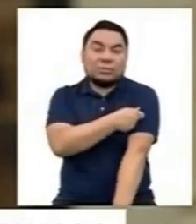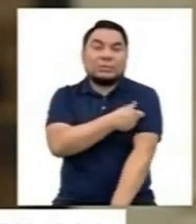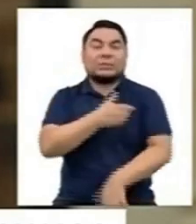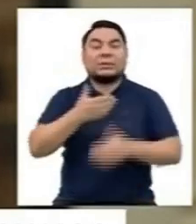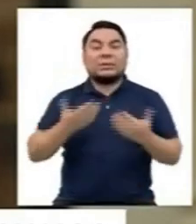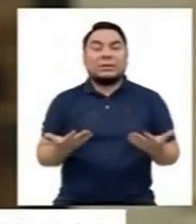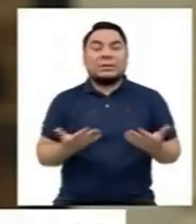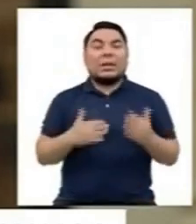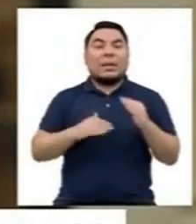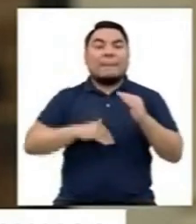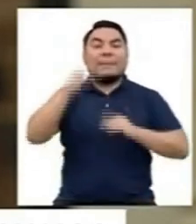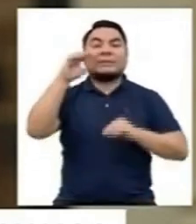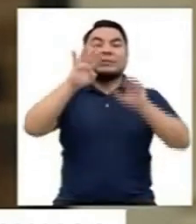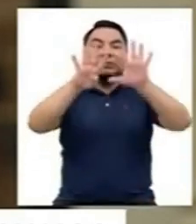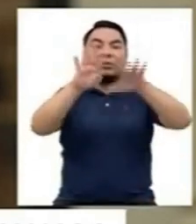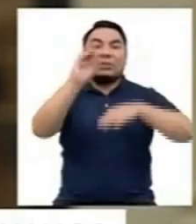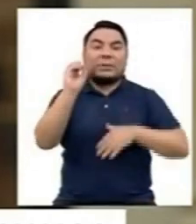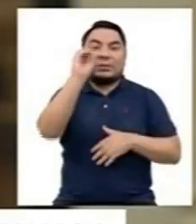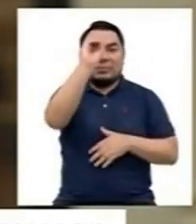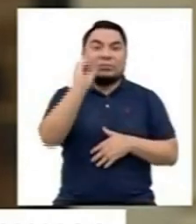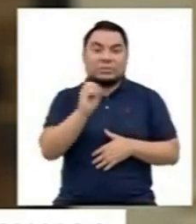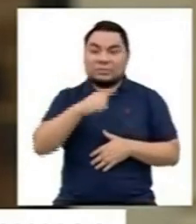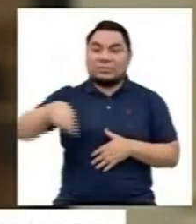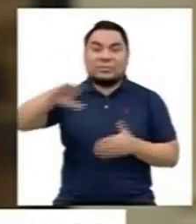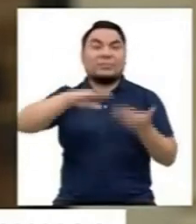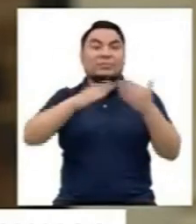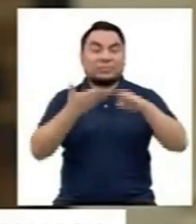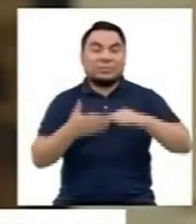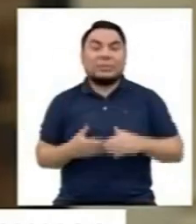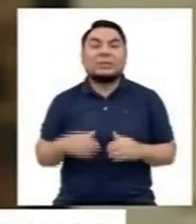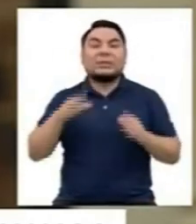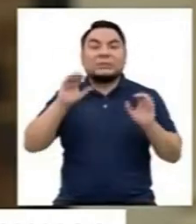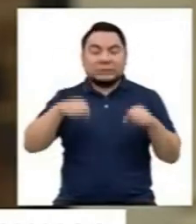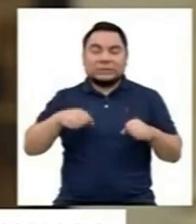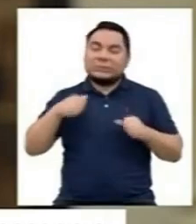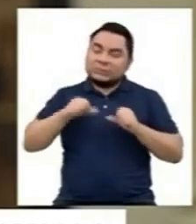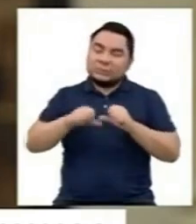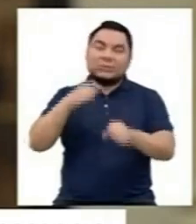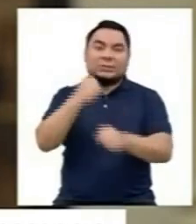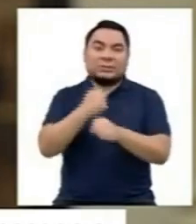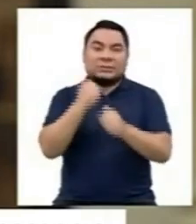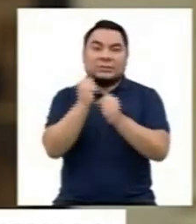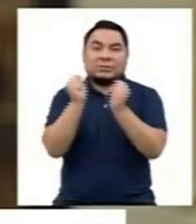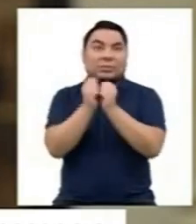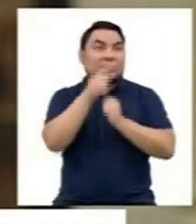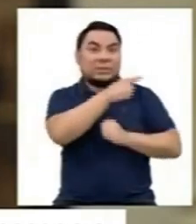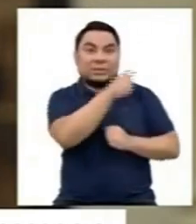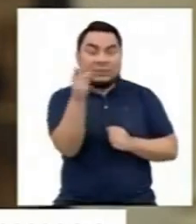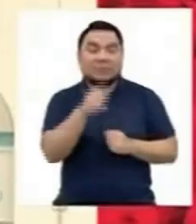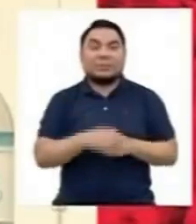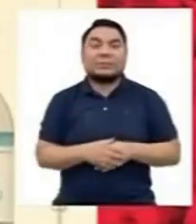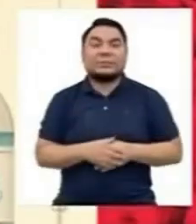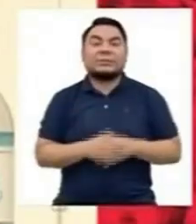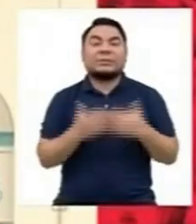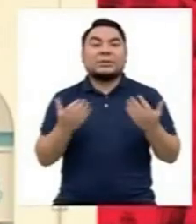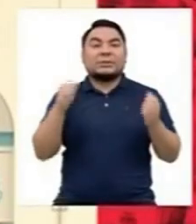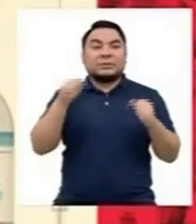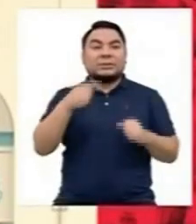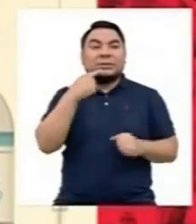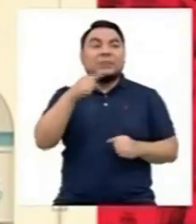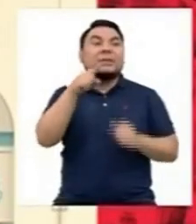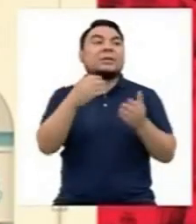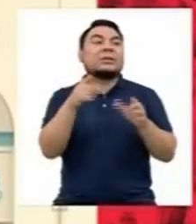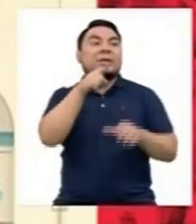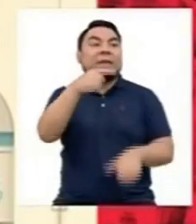digamos, cómo podría ser una estrategia que el gobierno usaría para este despliegue. Bien, en segundo